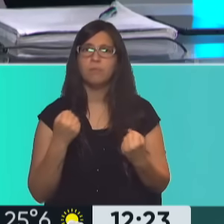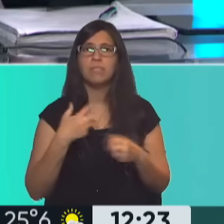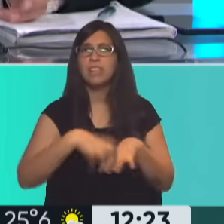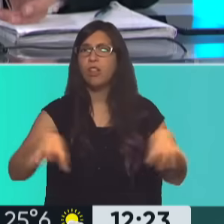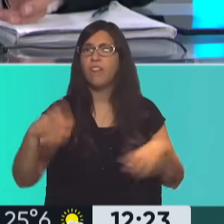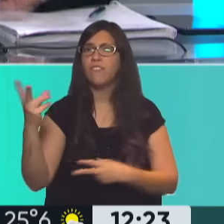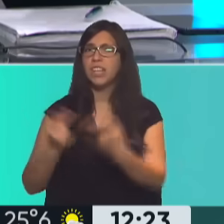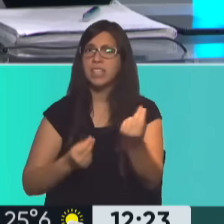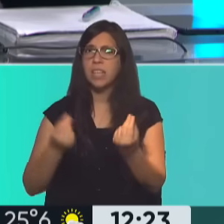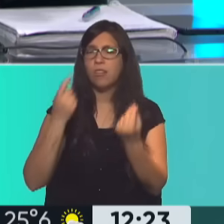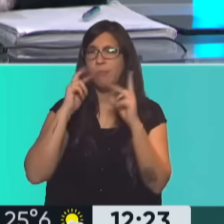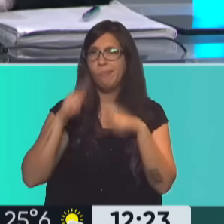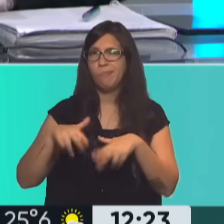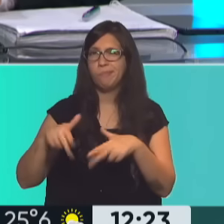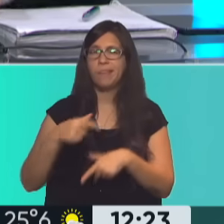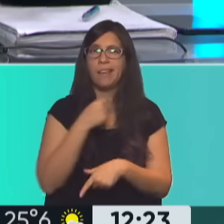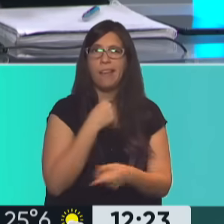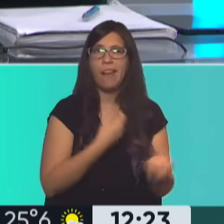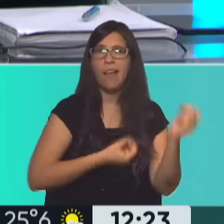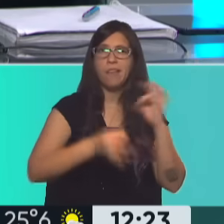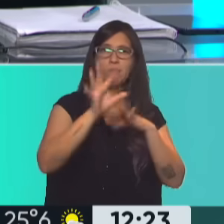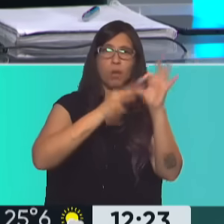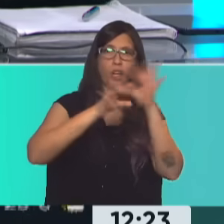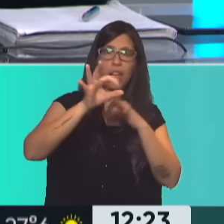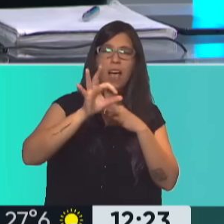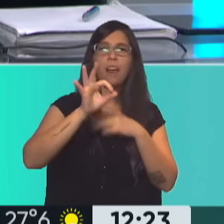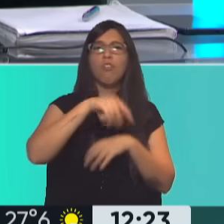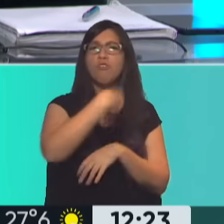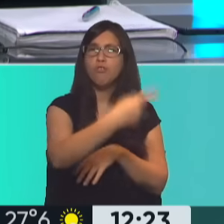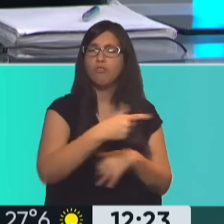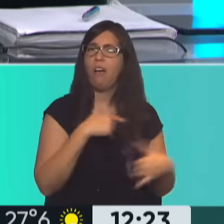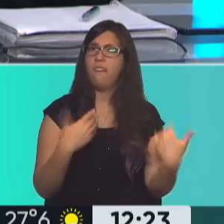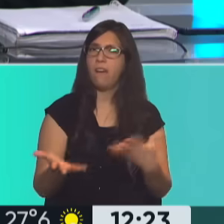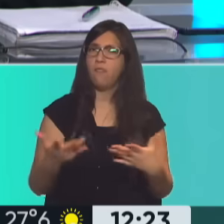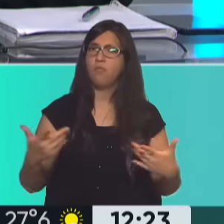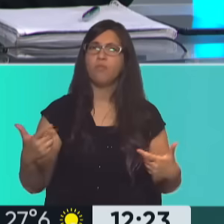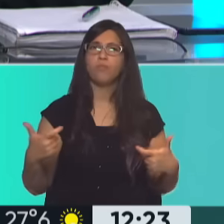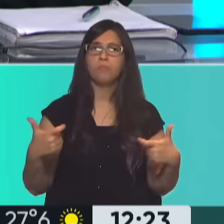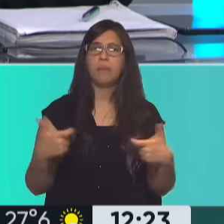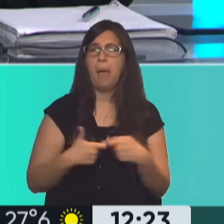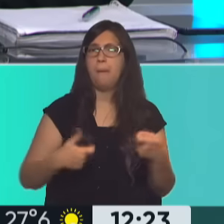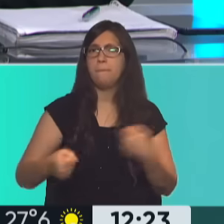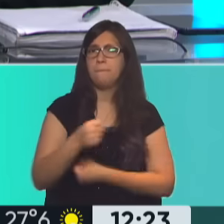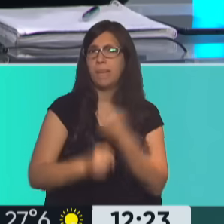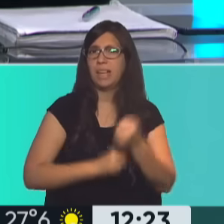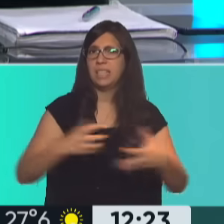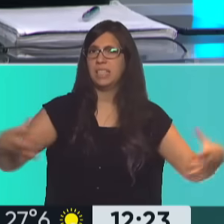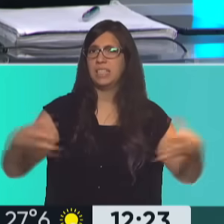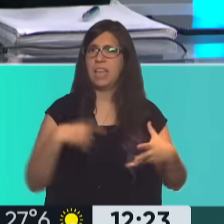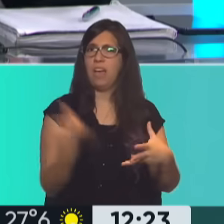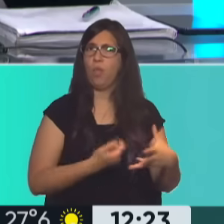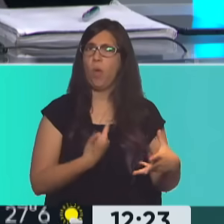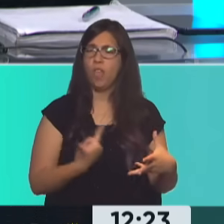sectores especulativos sectores exportadores otros que que juegan también con el con el dinero y la